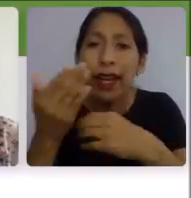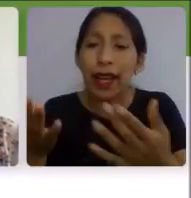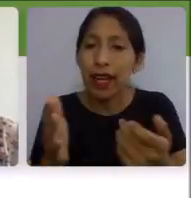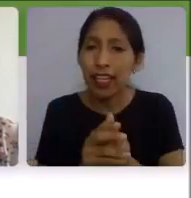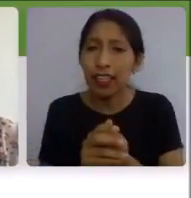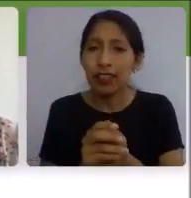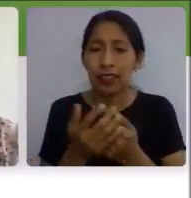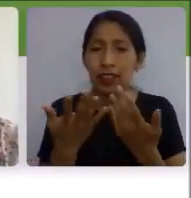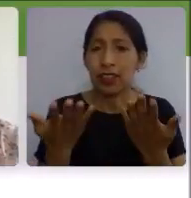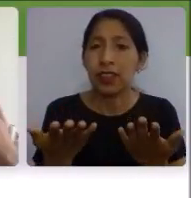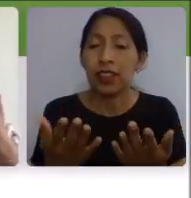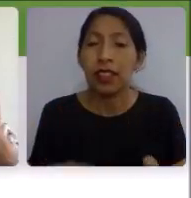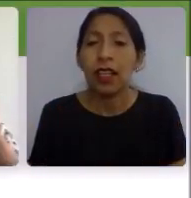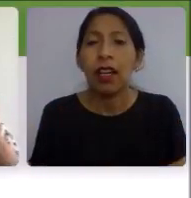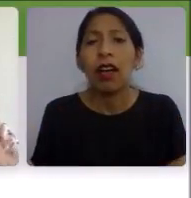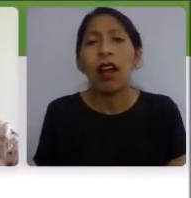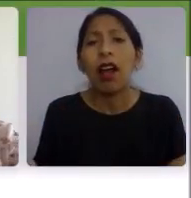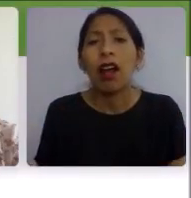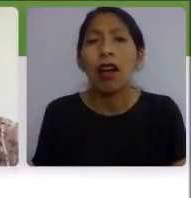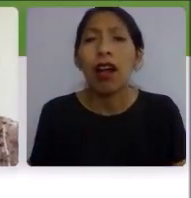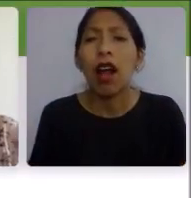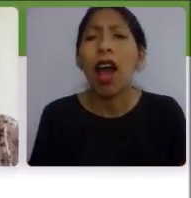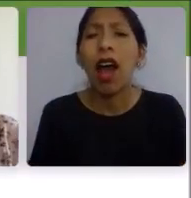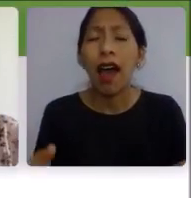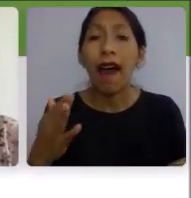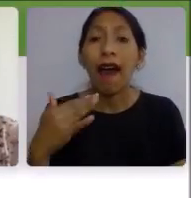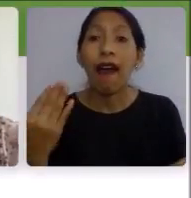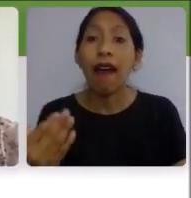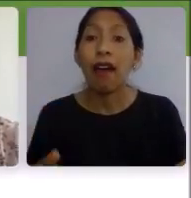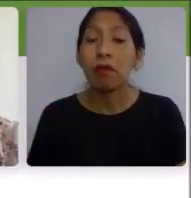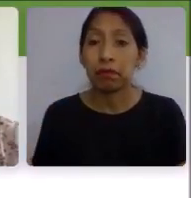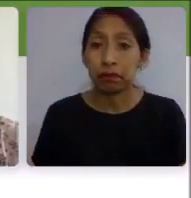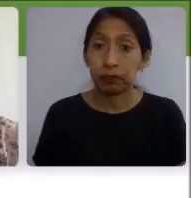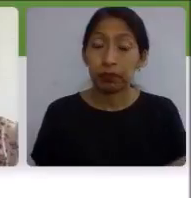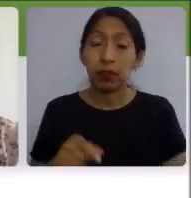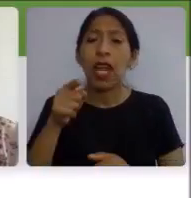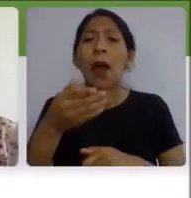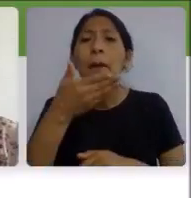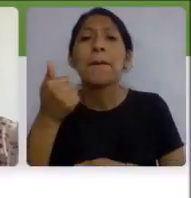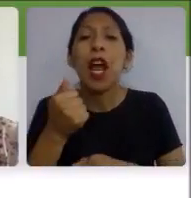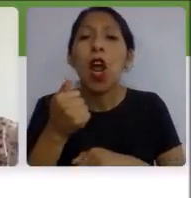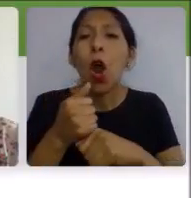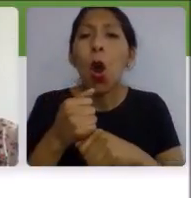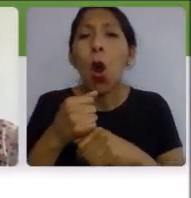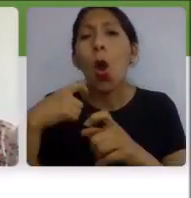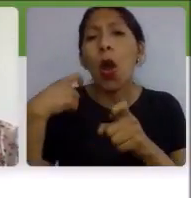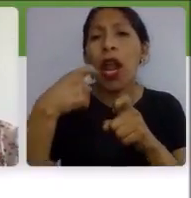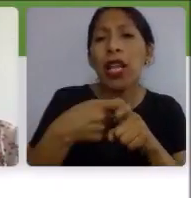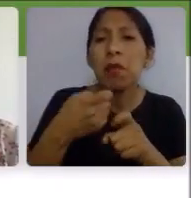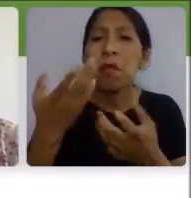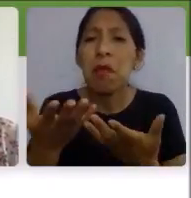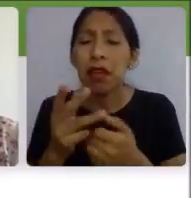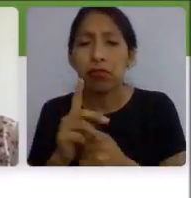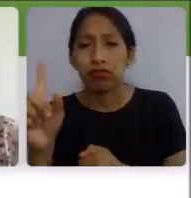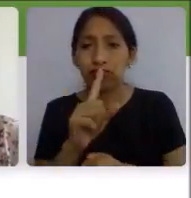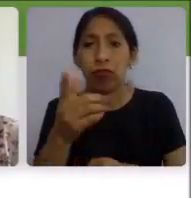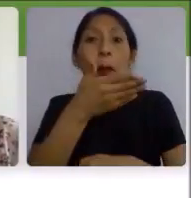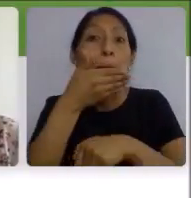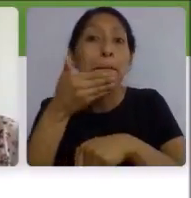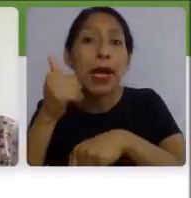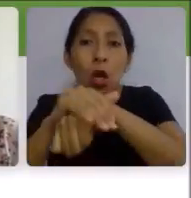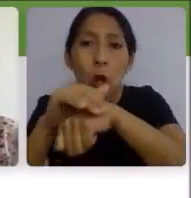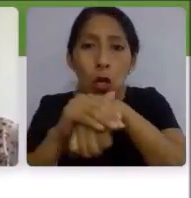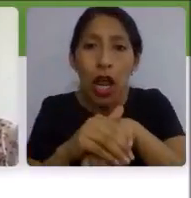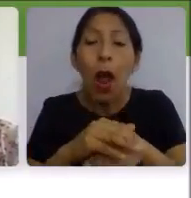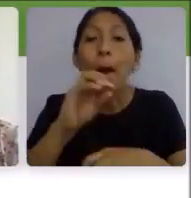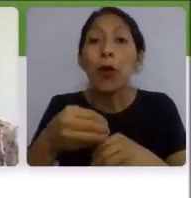mix de, ay, por ahorrar un poco de dinero, hacerlo en español, en inglés, no, porque tienes que saber al que te está, al